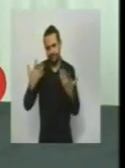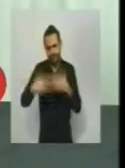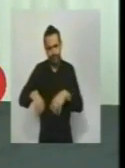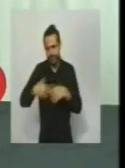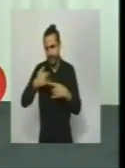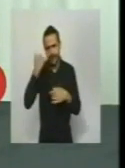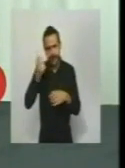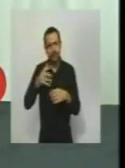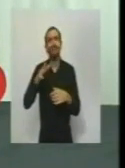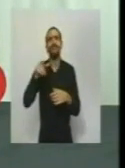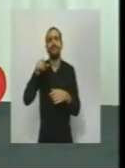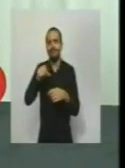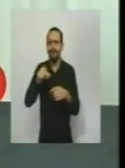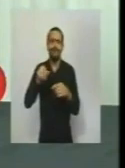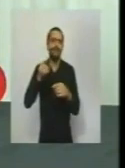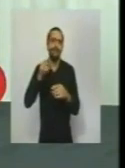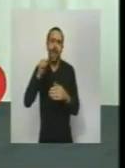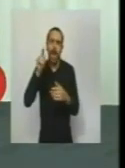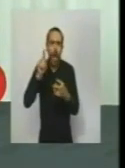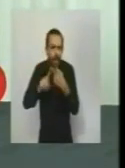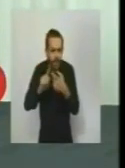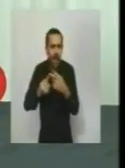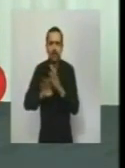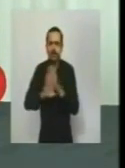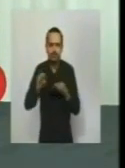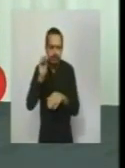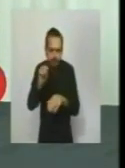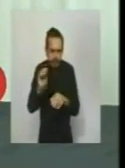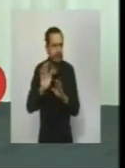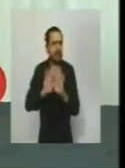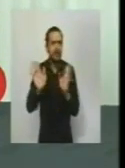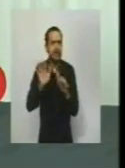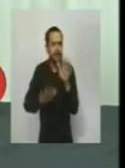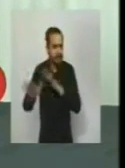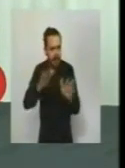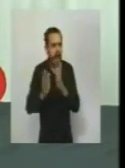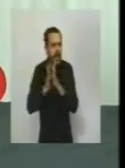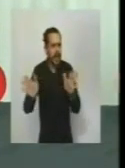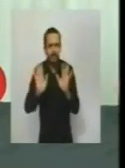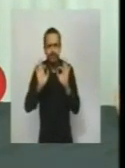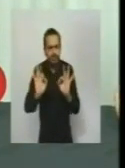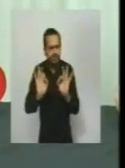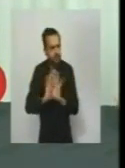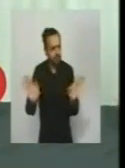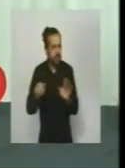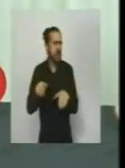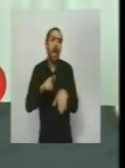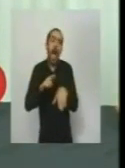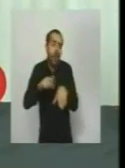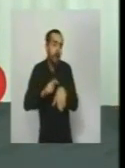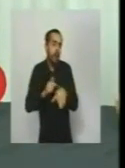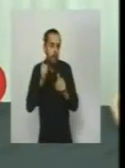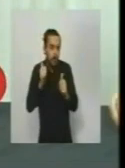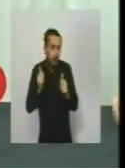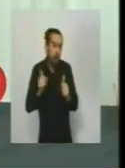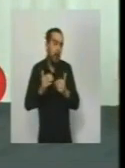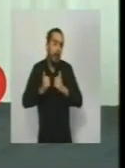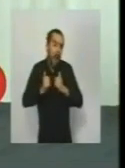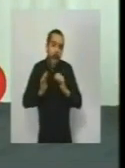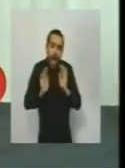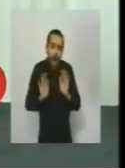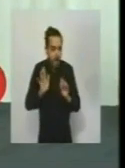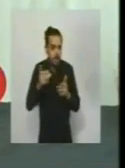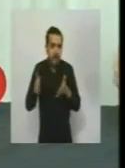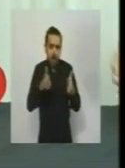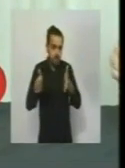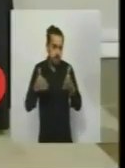positivo. Así que en ese sentido está todo a la espera y viene por buen camino como venimos trabajando en